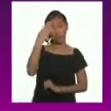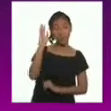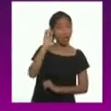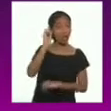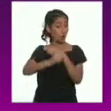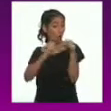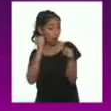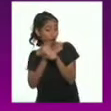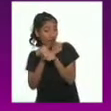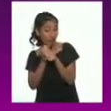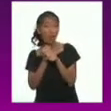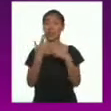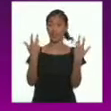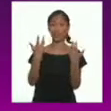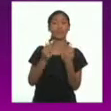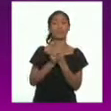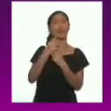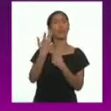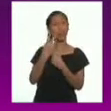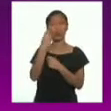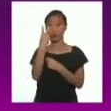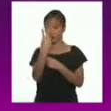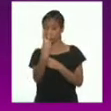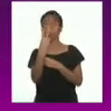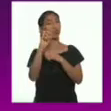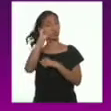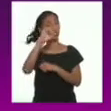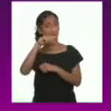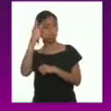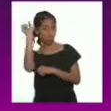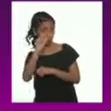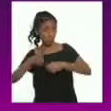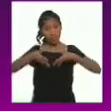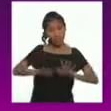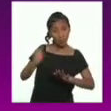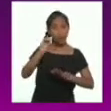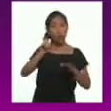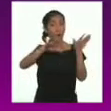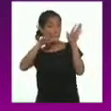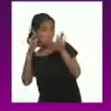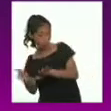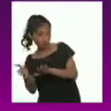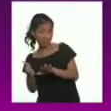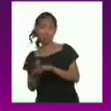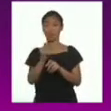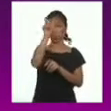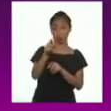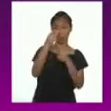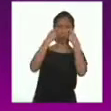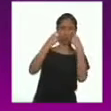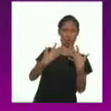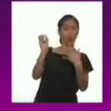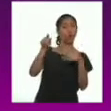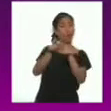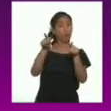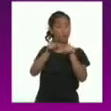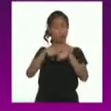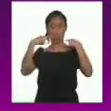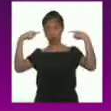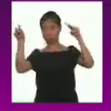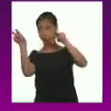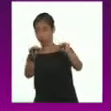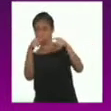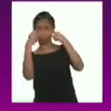Día o año en que se cumplen dos siglos del nacimiento o muerte de una persona ilustre o de un suceso